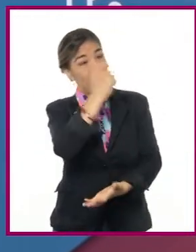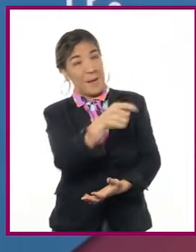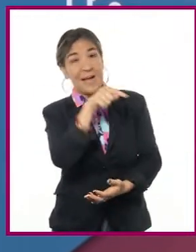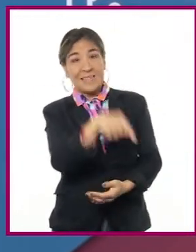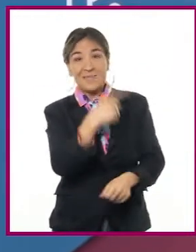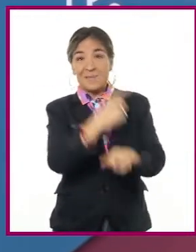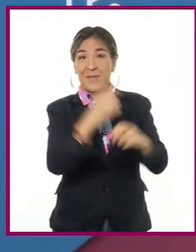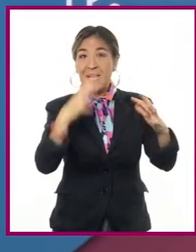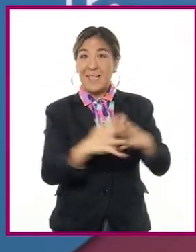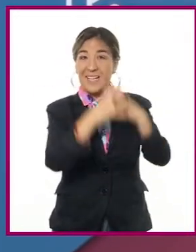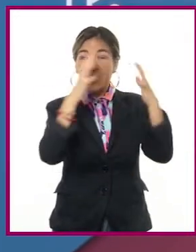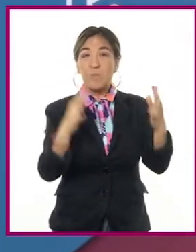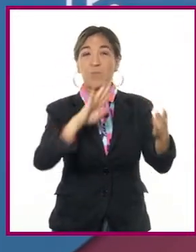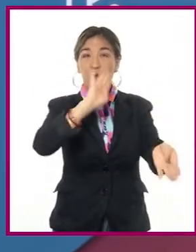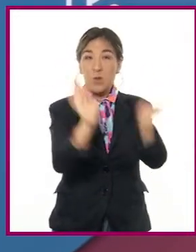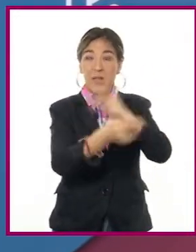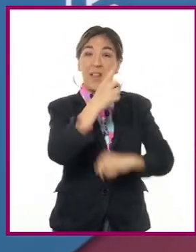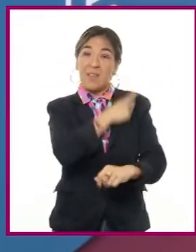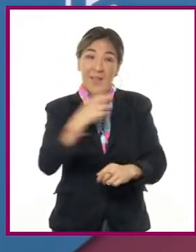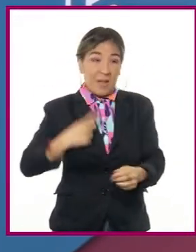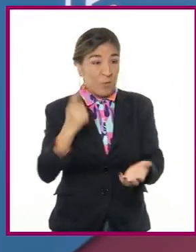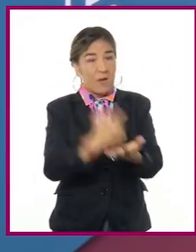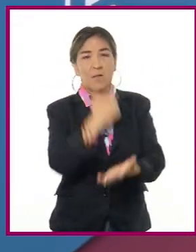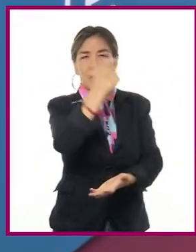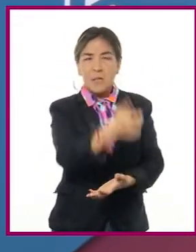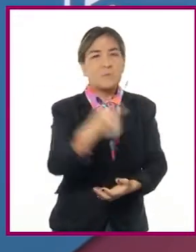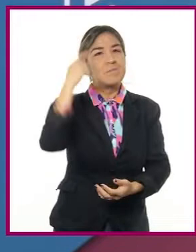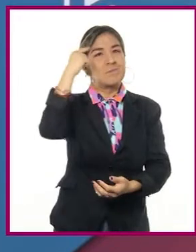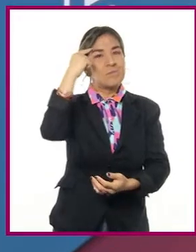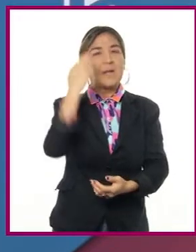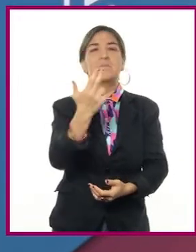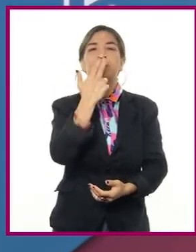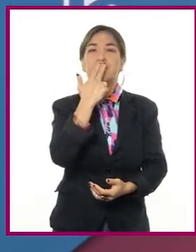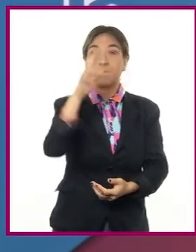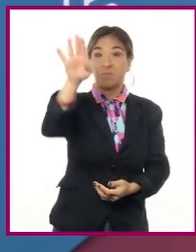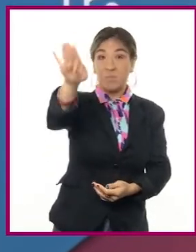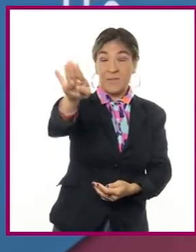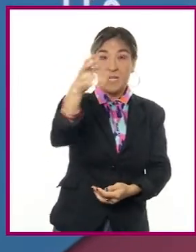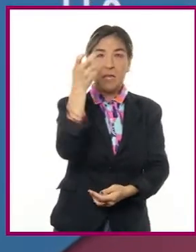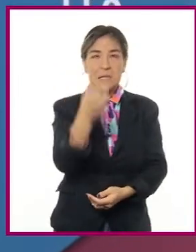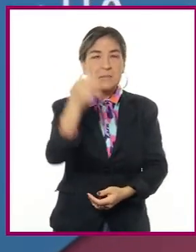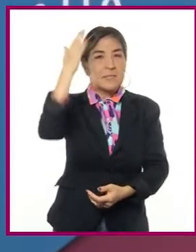Ese enojo fortaleció la figura de un líder, Adolf Hitler, quien